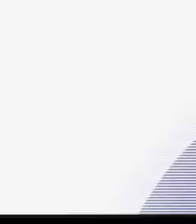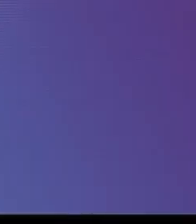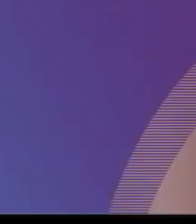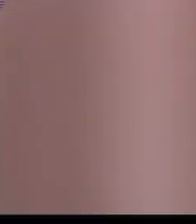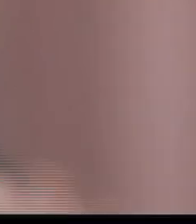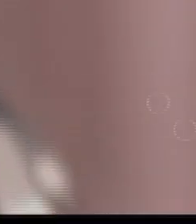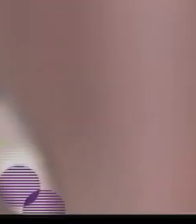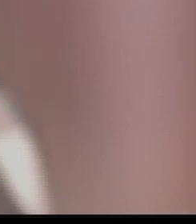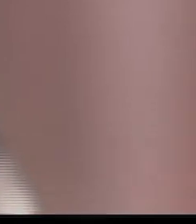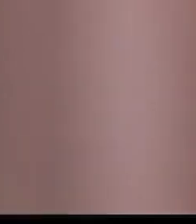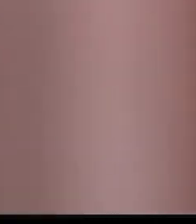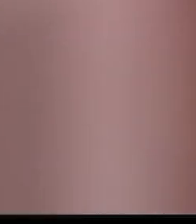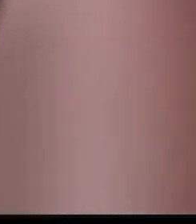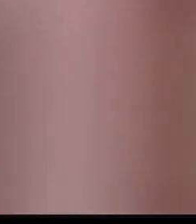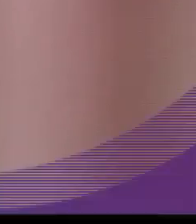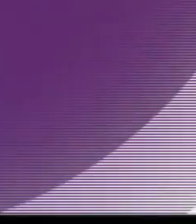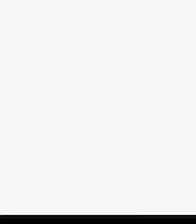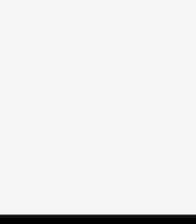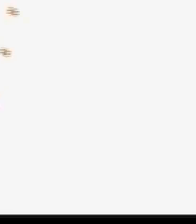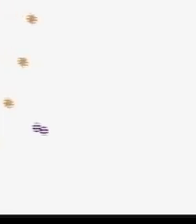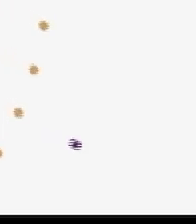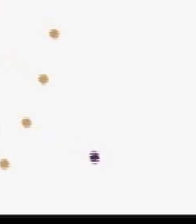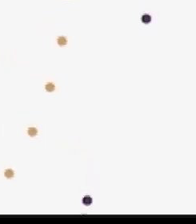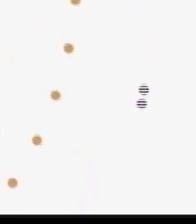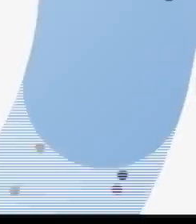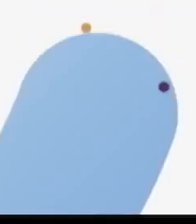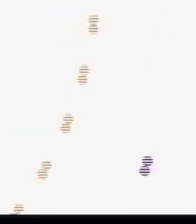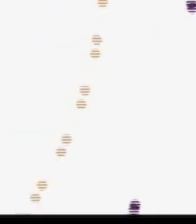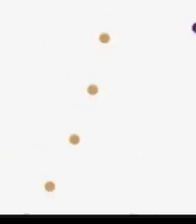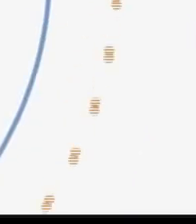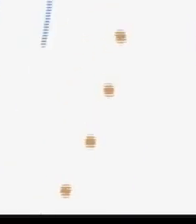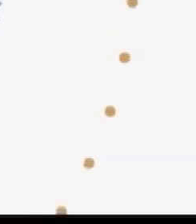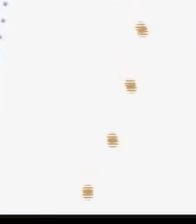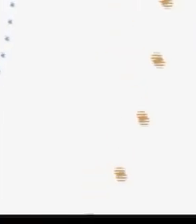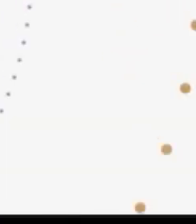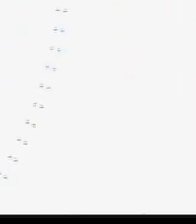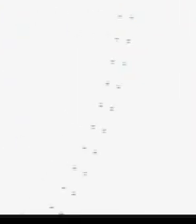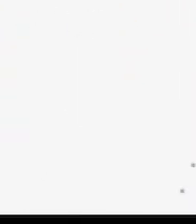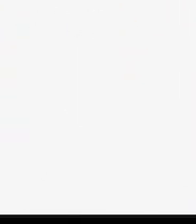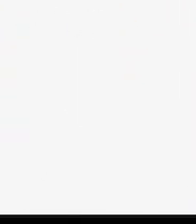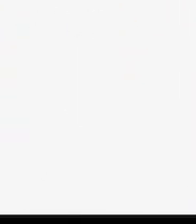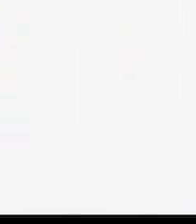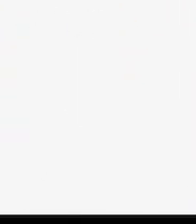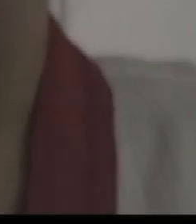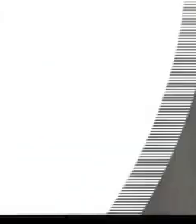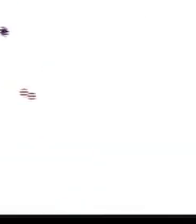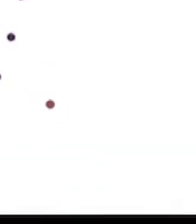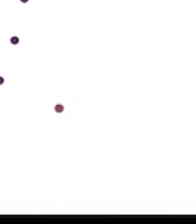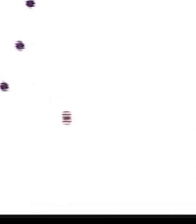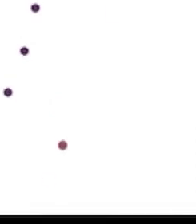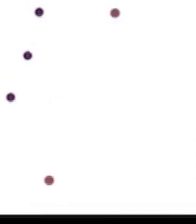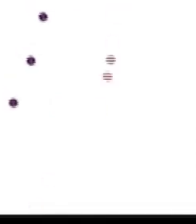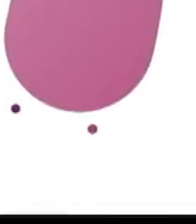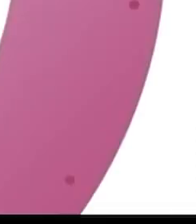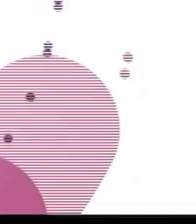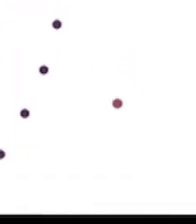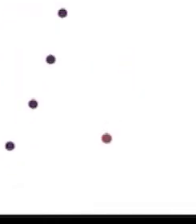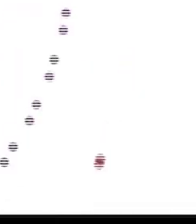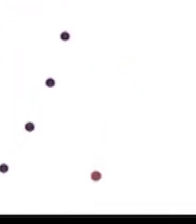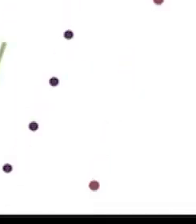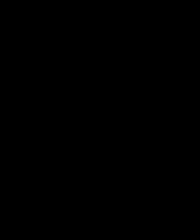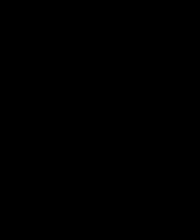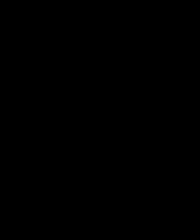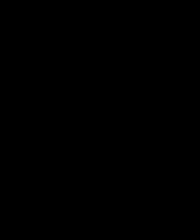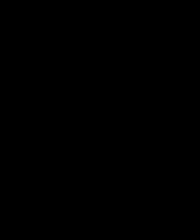trabajar. Up Down, los sábados a las 5:30 de la tarde, aquí en 13, Costa Rica